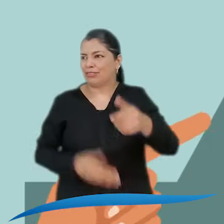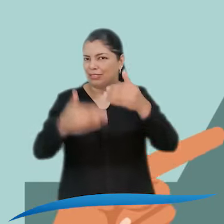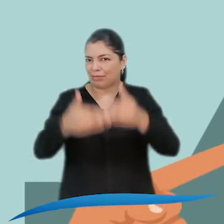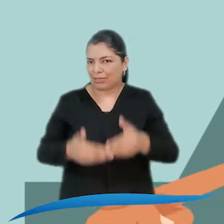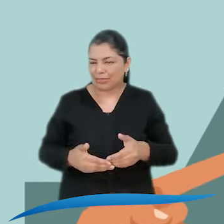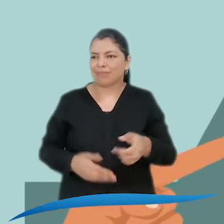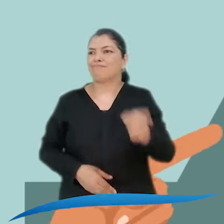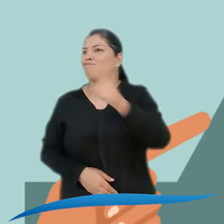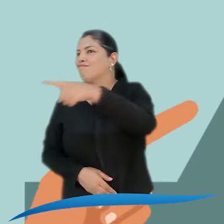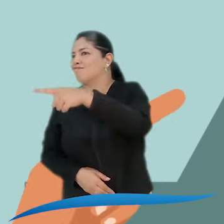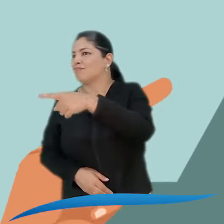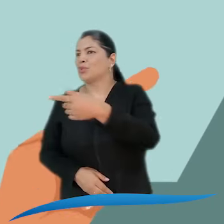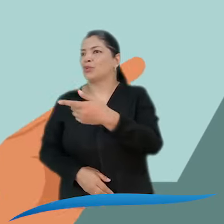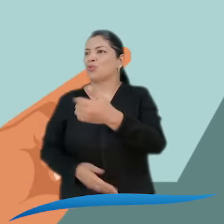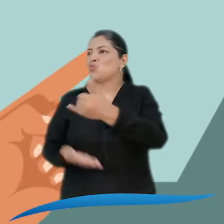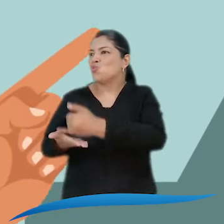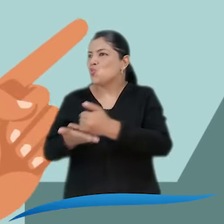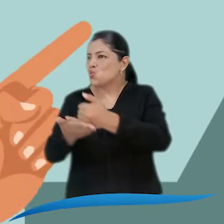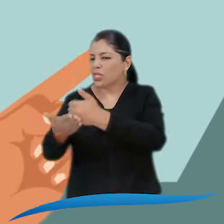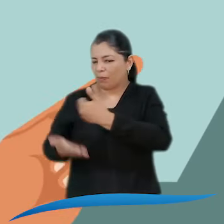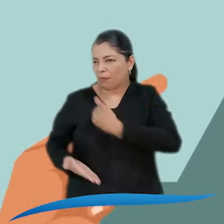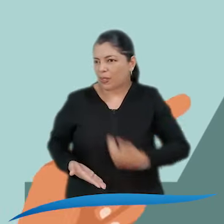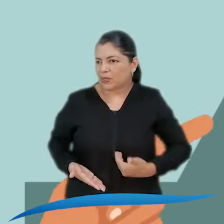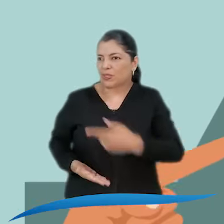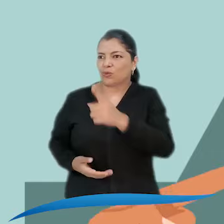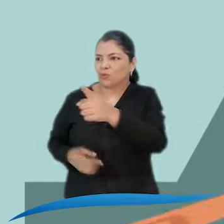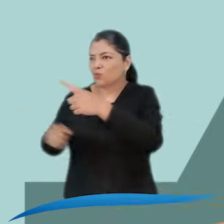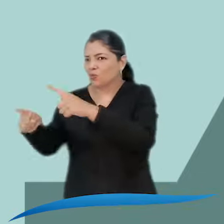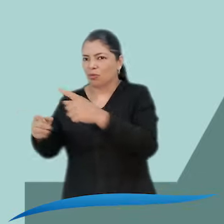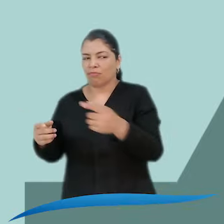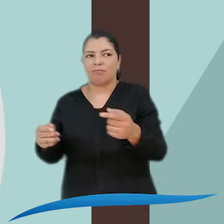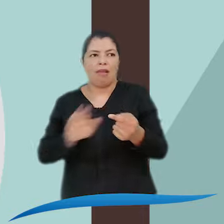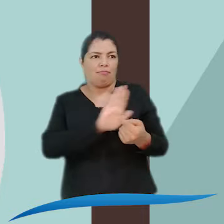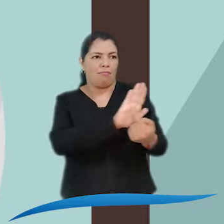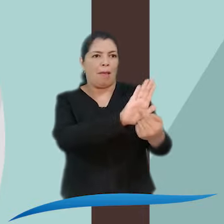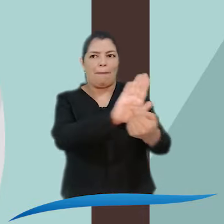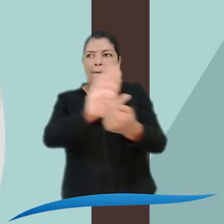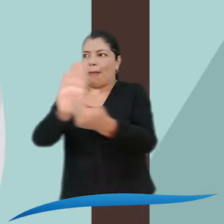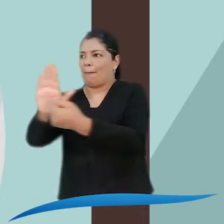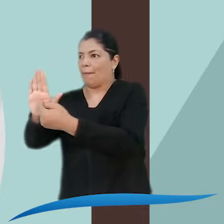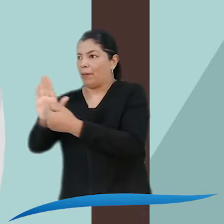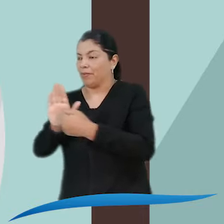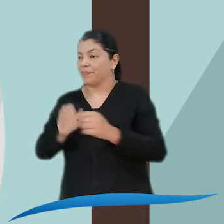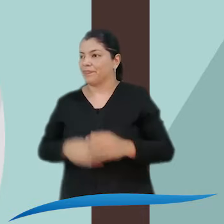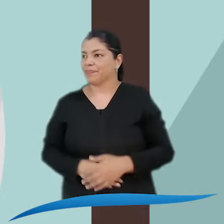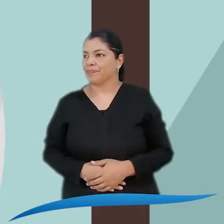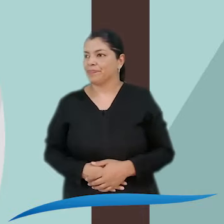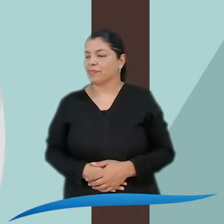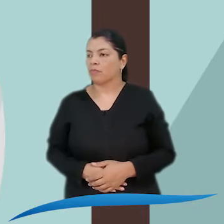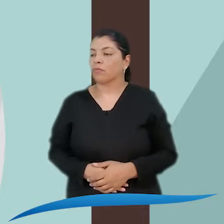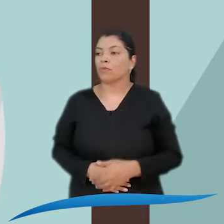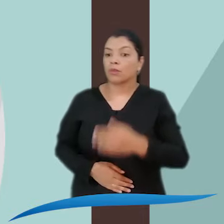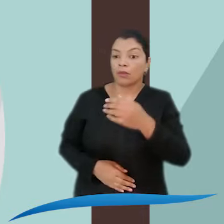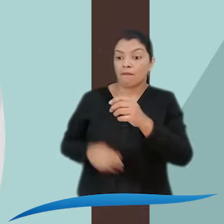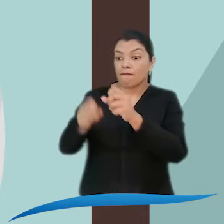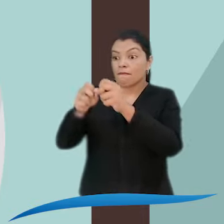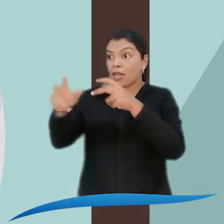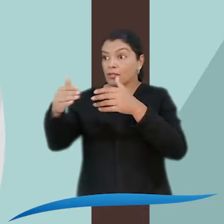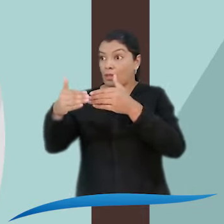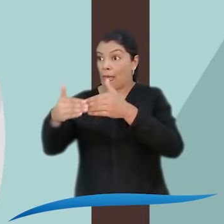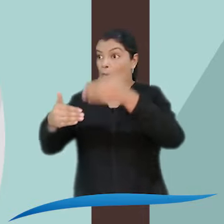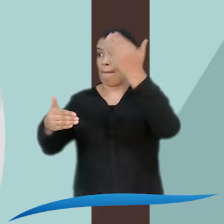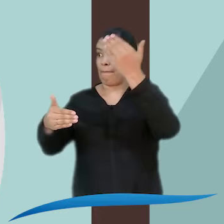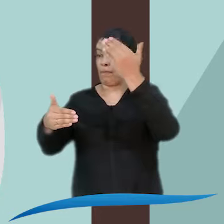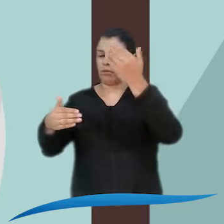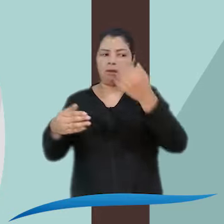otros actores clave. Por ejemplo, presidentes de juntas de acción comunal. Para asignar las fechas de inicio y cierre, toca tener